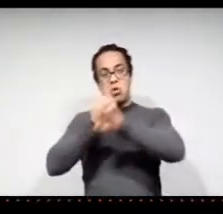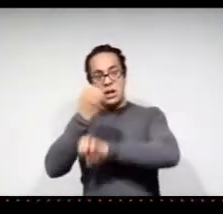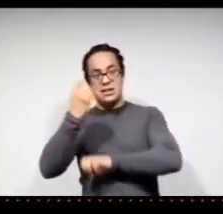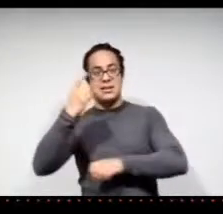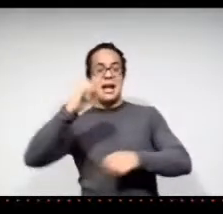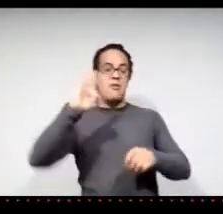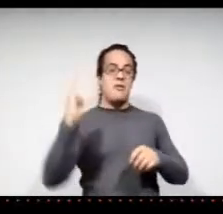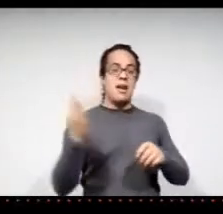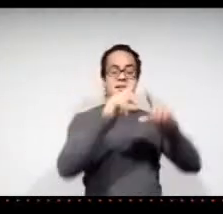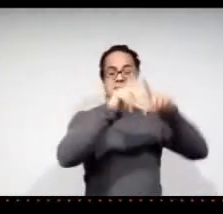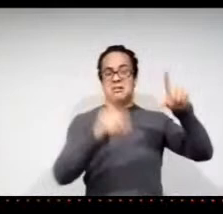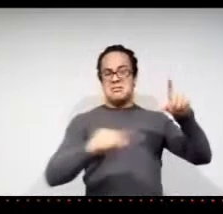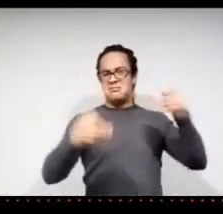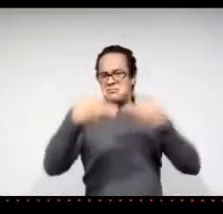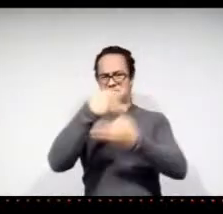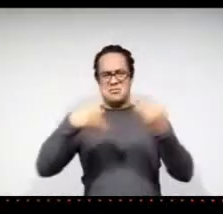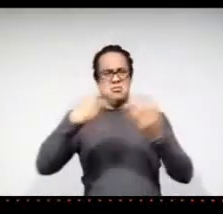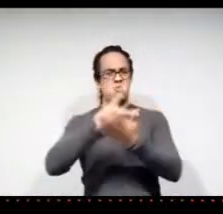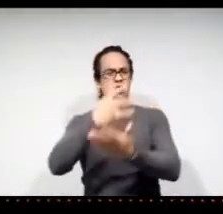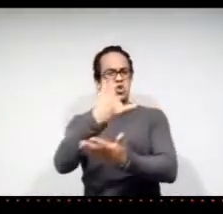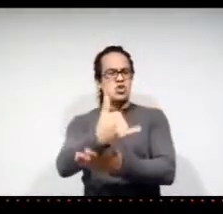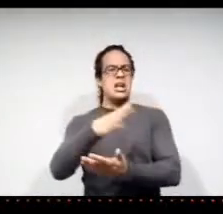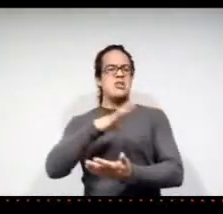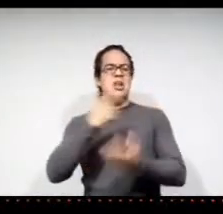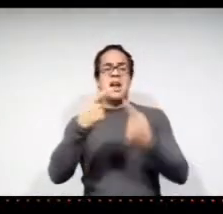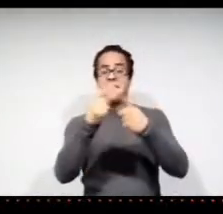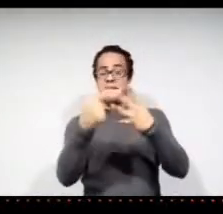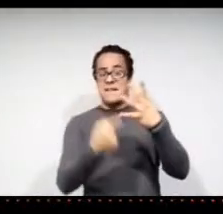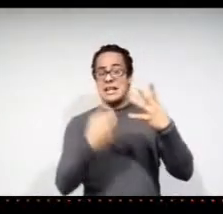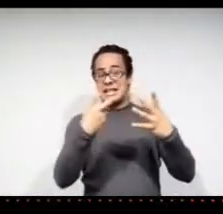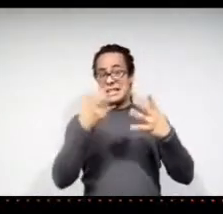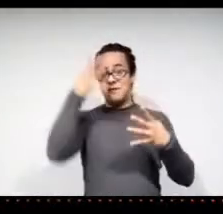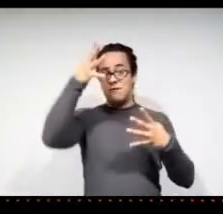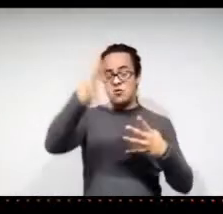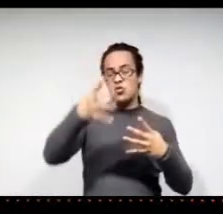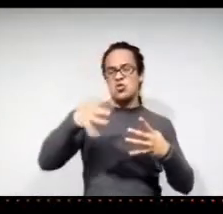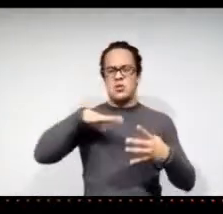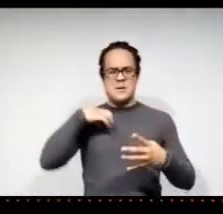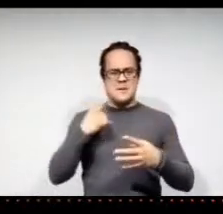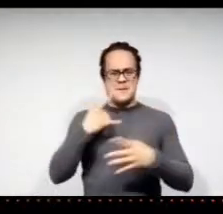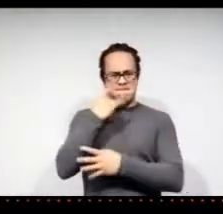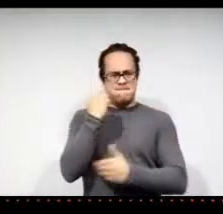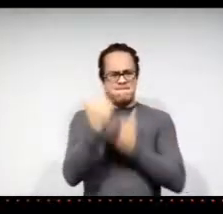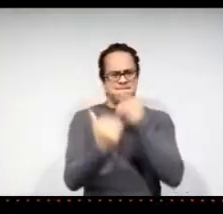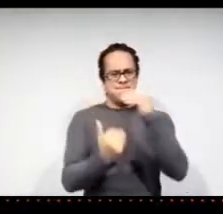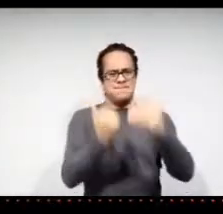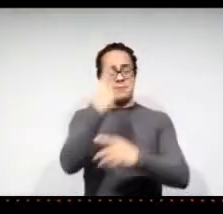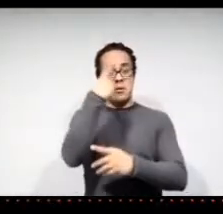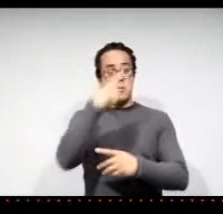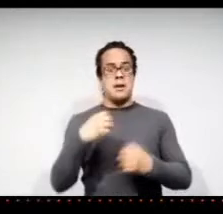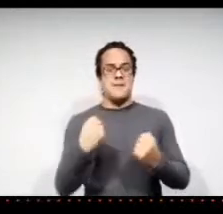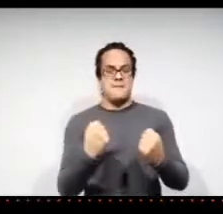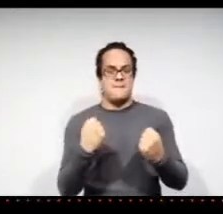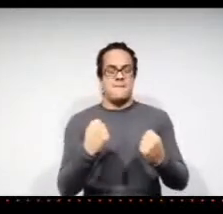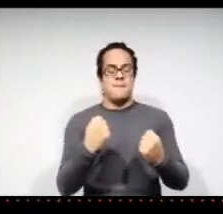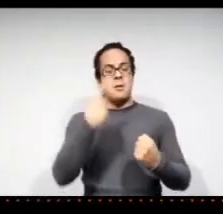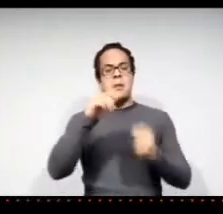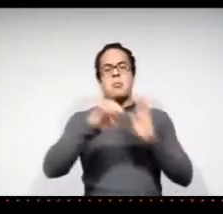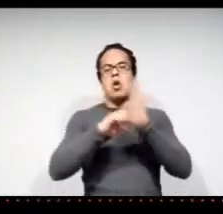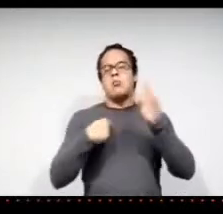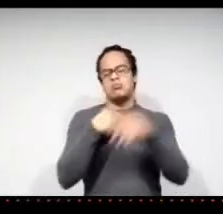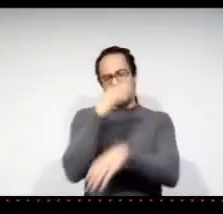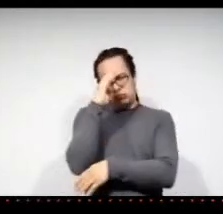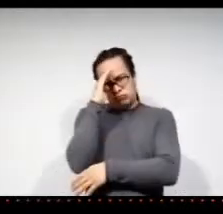red inalámbrica. Yo creo que parte del reto futuro que debemos de luchar es no estar pensando si voy a